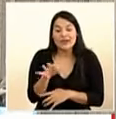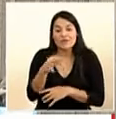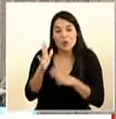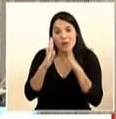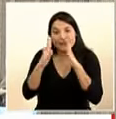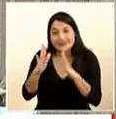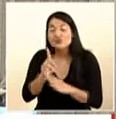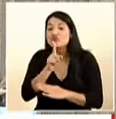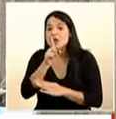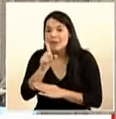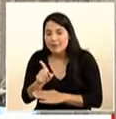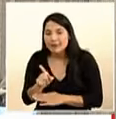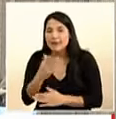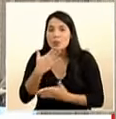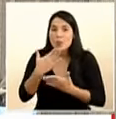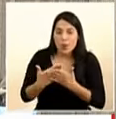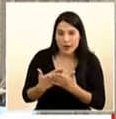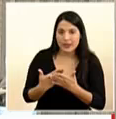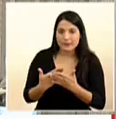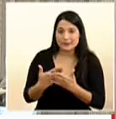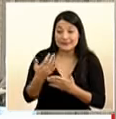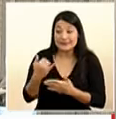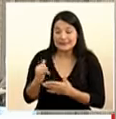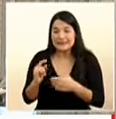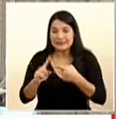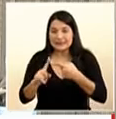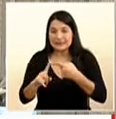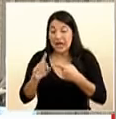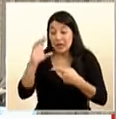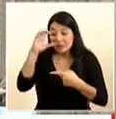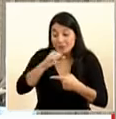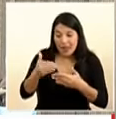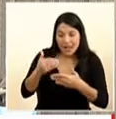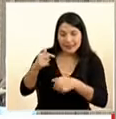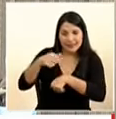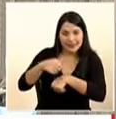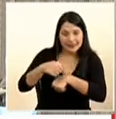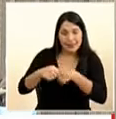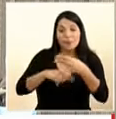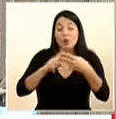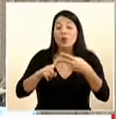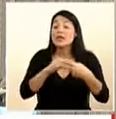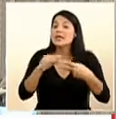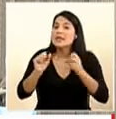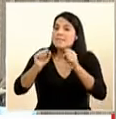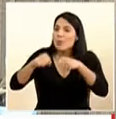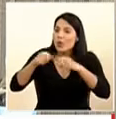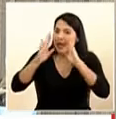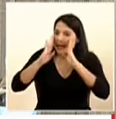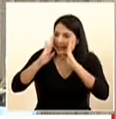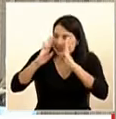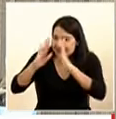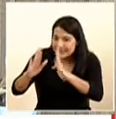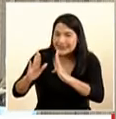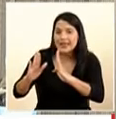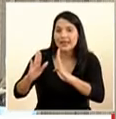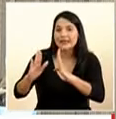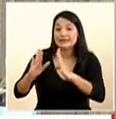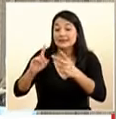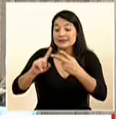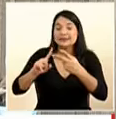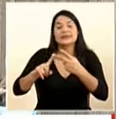dual identificación temprana de los pacientes y abordaje clínico y terapéutico de esos pacientes en